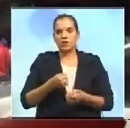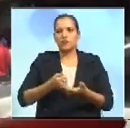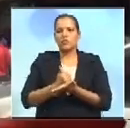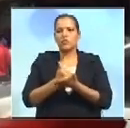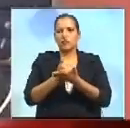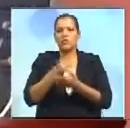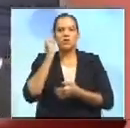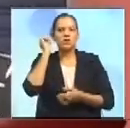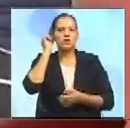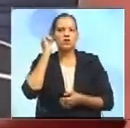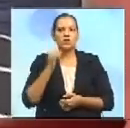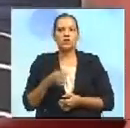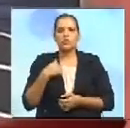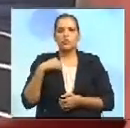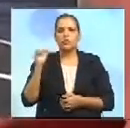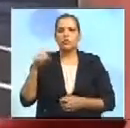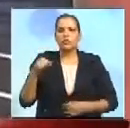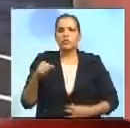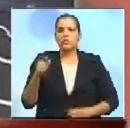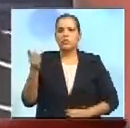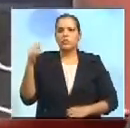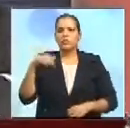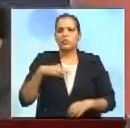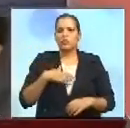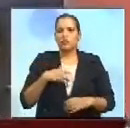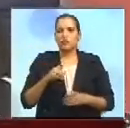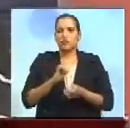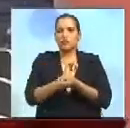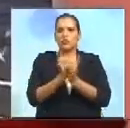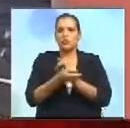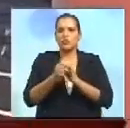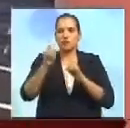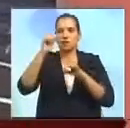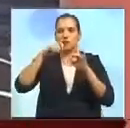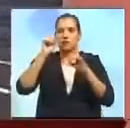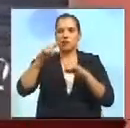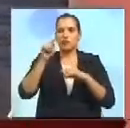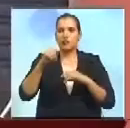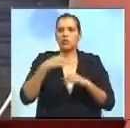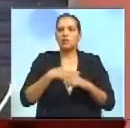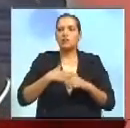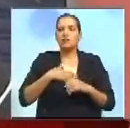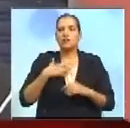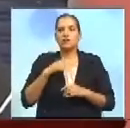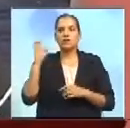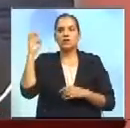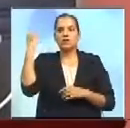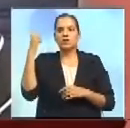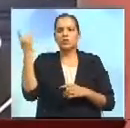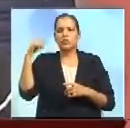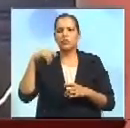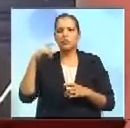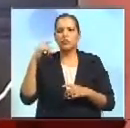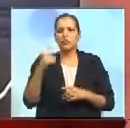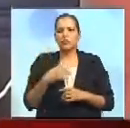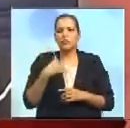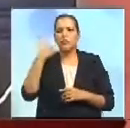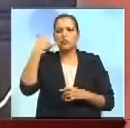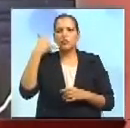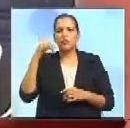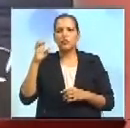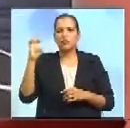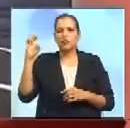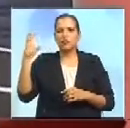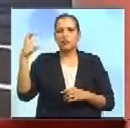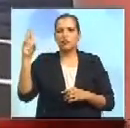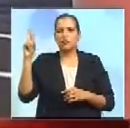a la señora. Porque justamente estábamos cambiando el timbre y ahí arriba dicen, llame a una ambulancia, pero disculpe, pero llamar al ECU es una pérdida